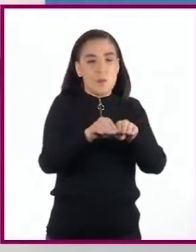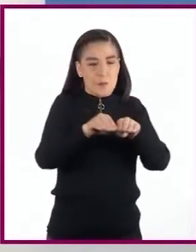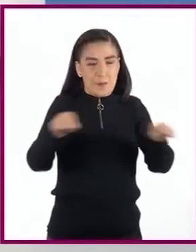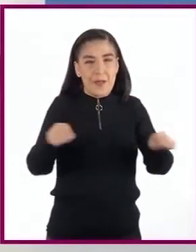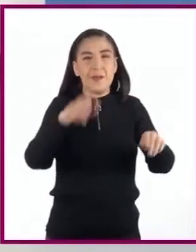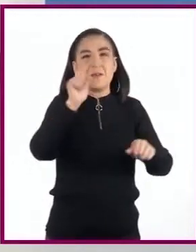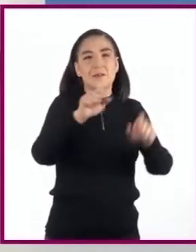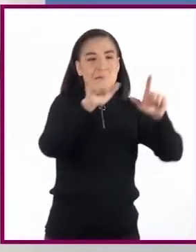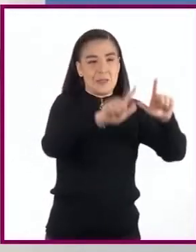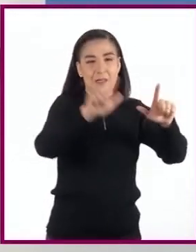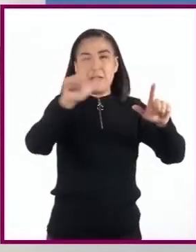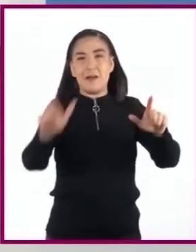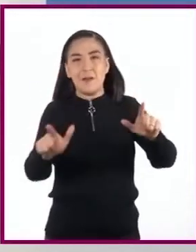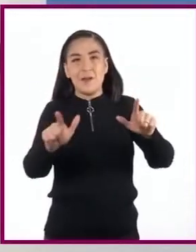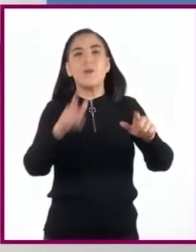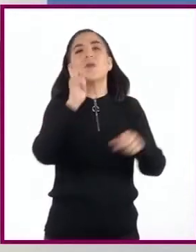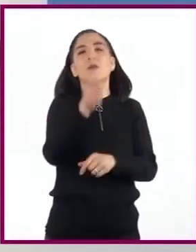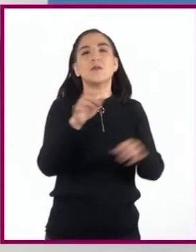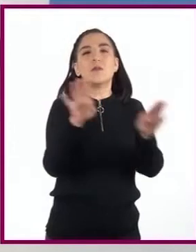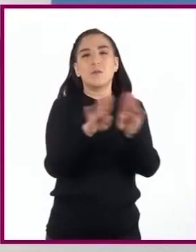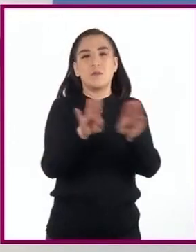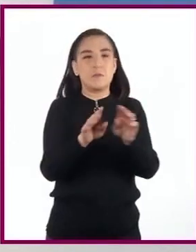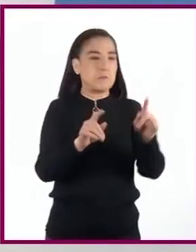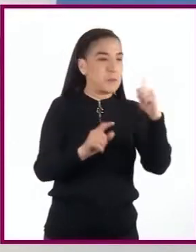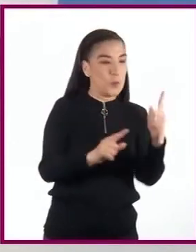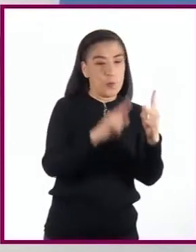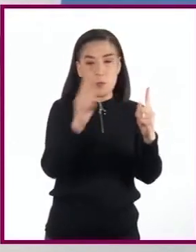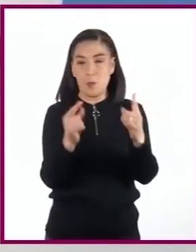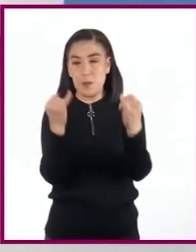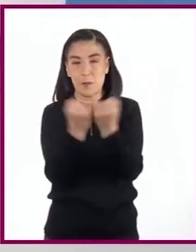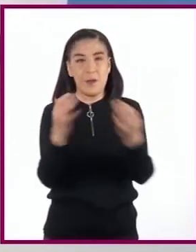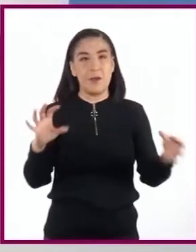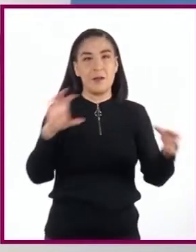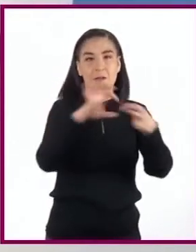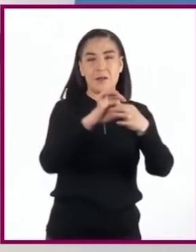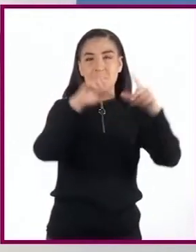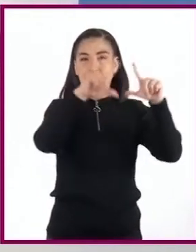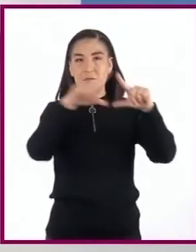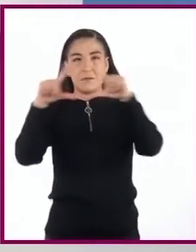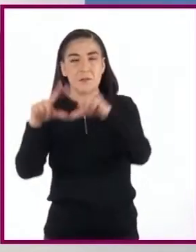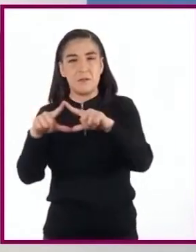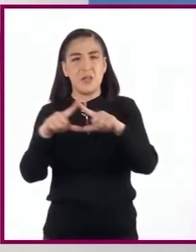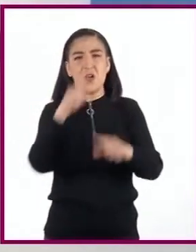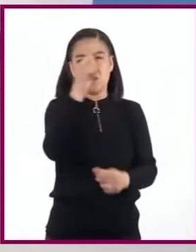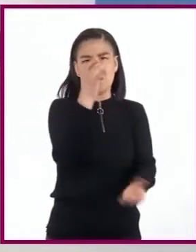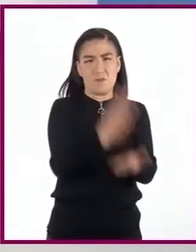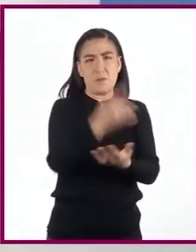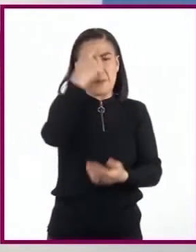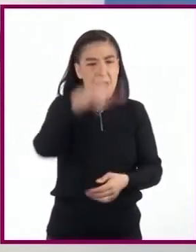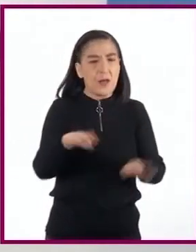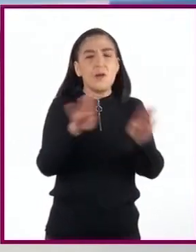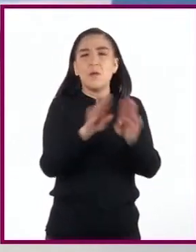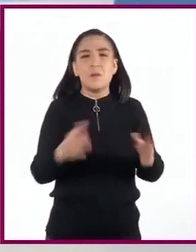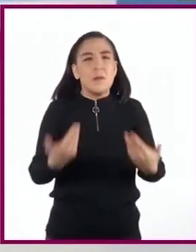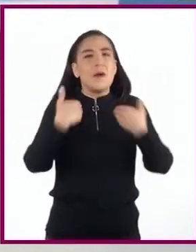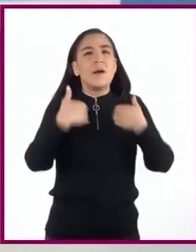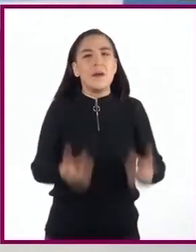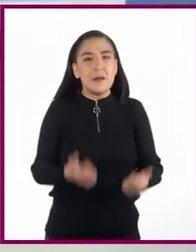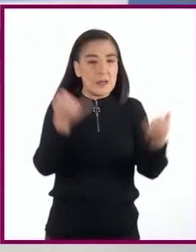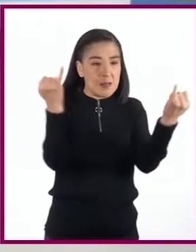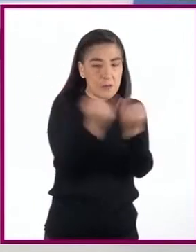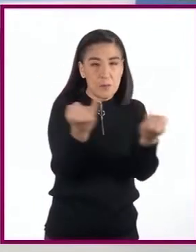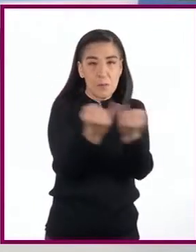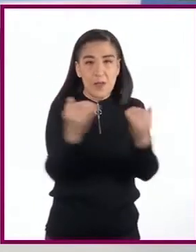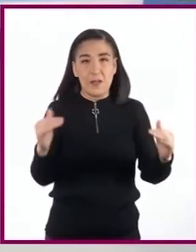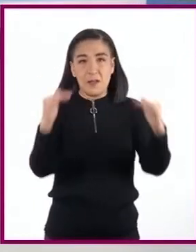los lados correspondientes entre uno y otro triángulo. ¿Será esta la única forma para determinar la congruencia entre dos